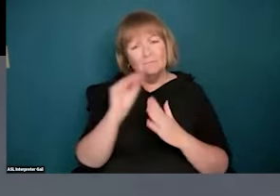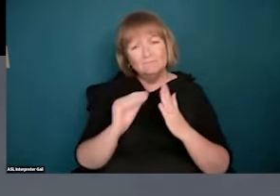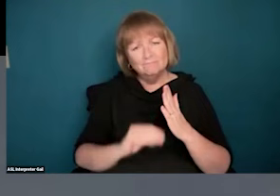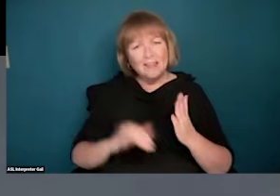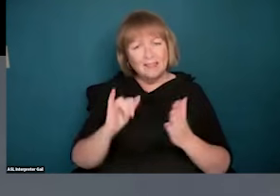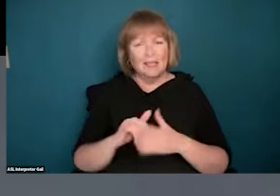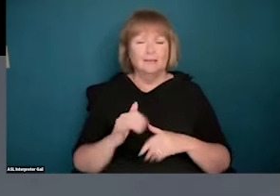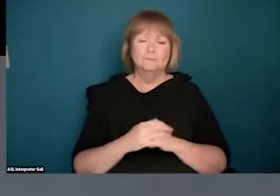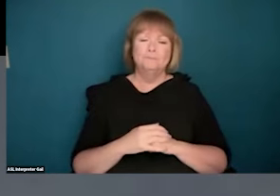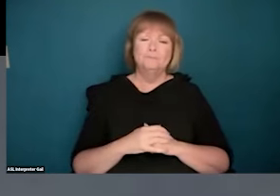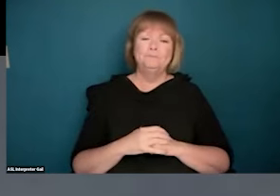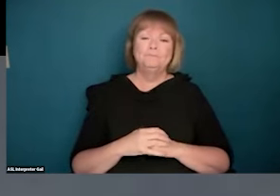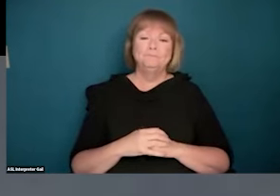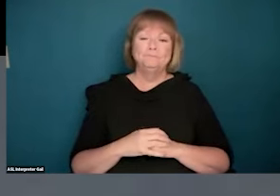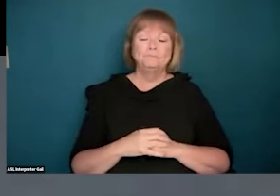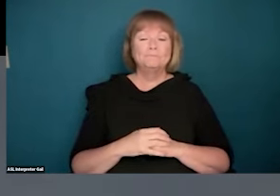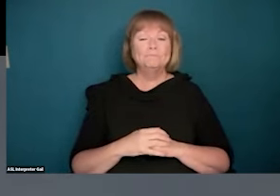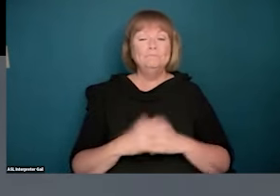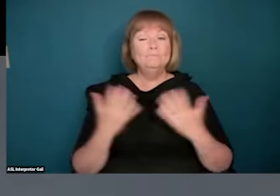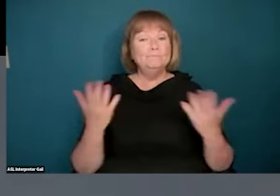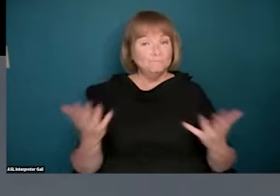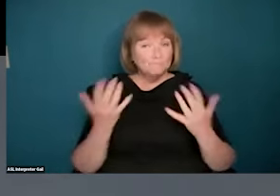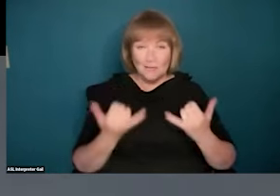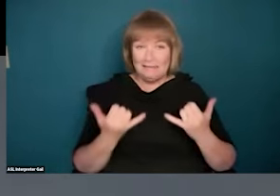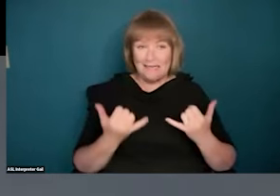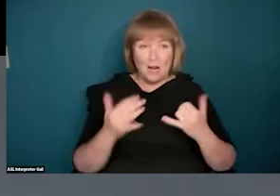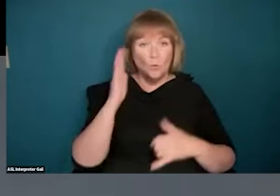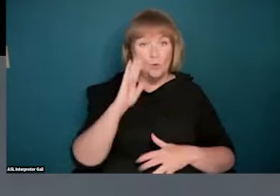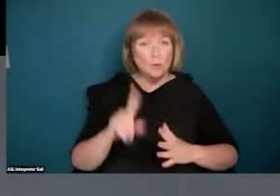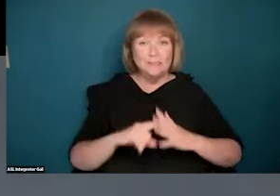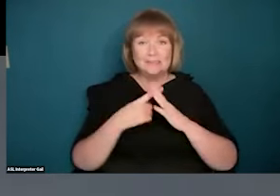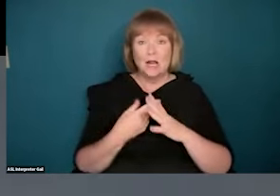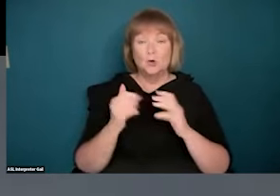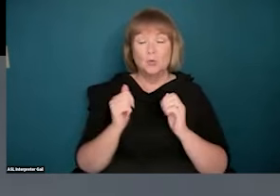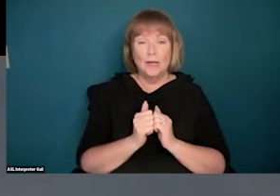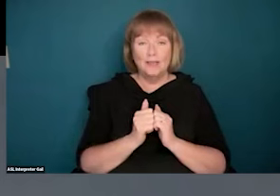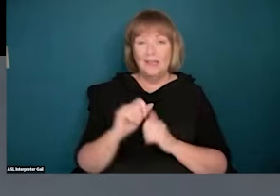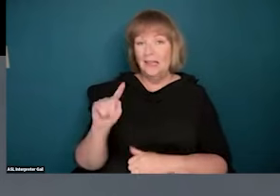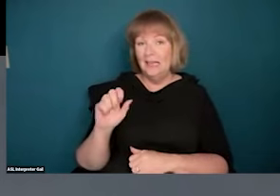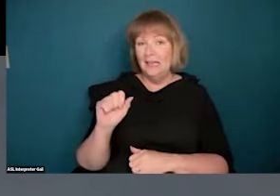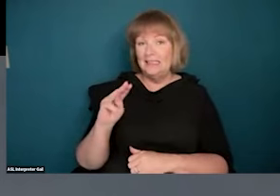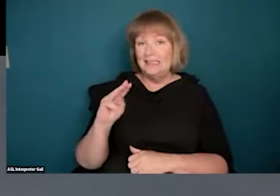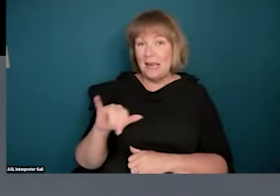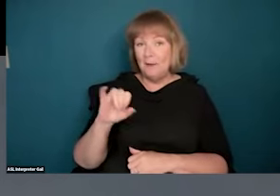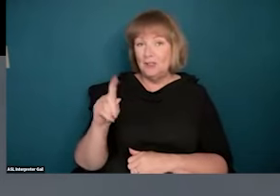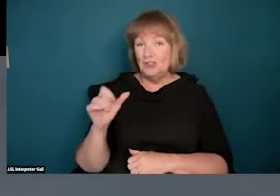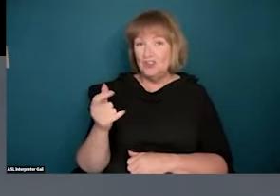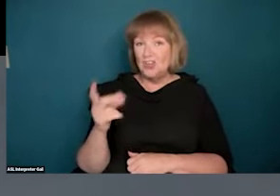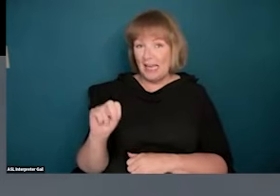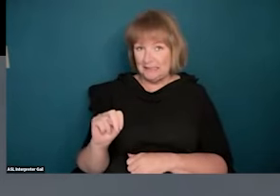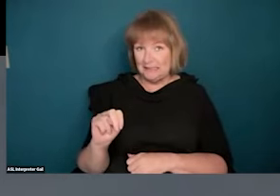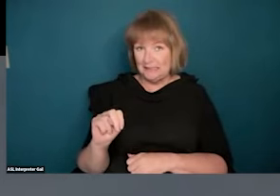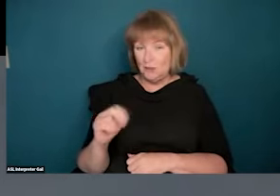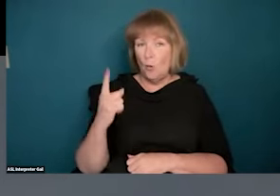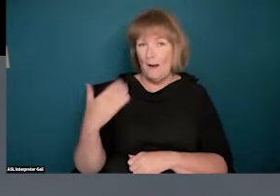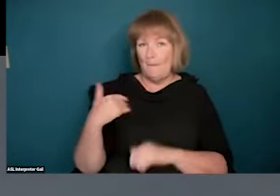para todos ustedes. Por favor, al final haga el enlace a la encuesta. Ahora vamos a empezar